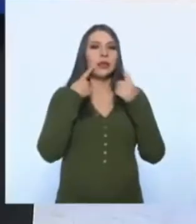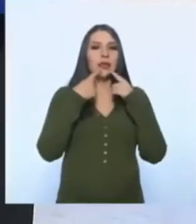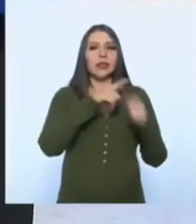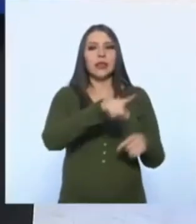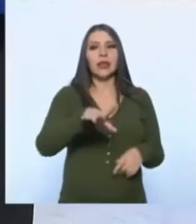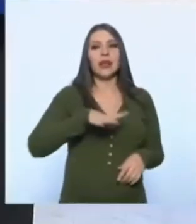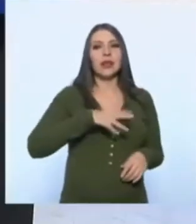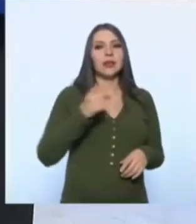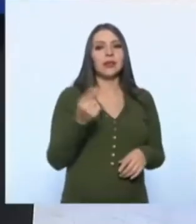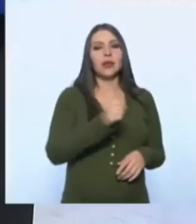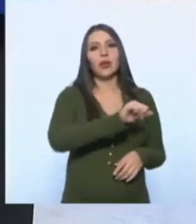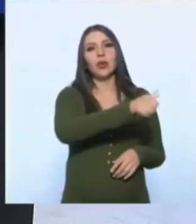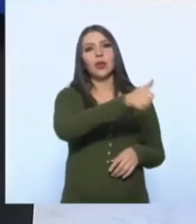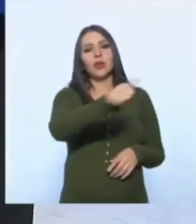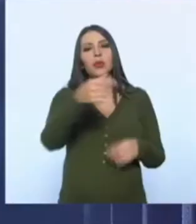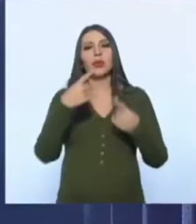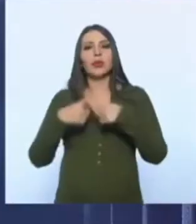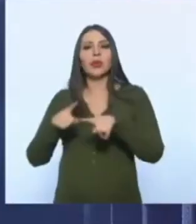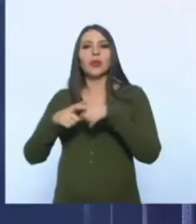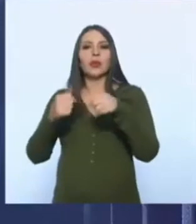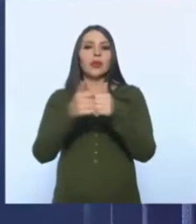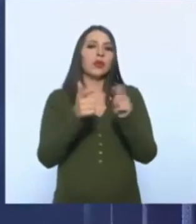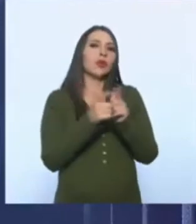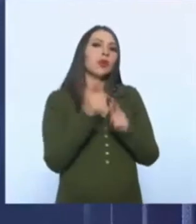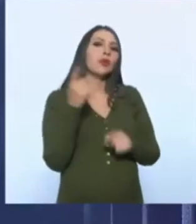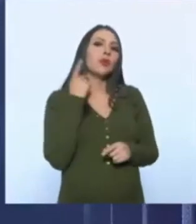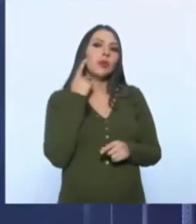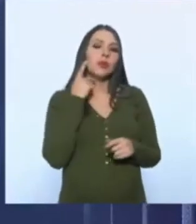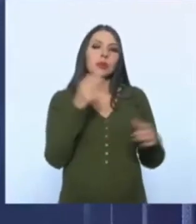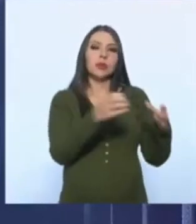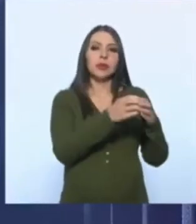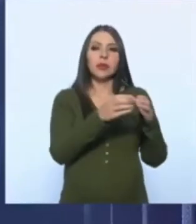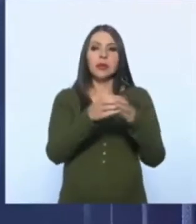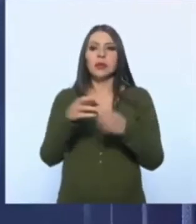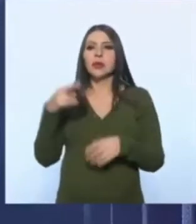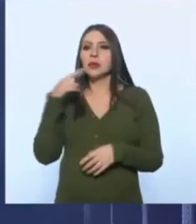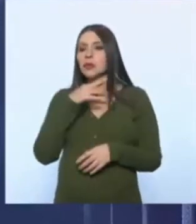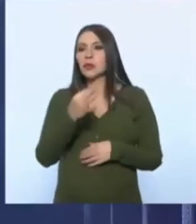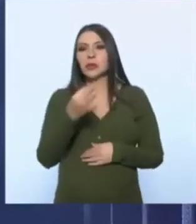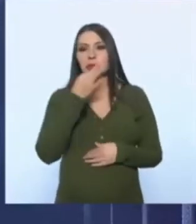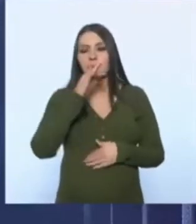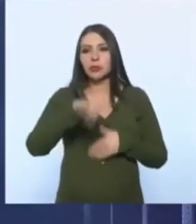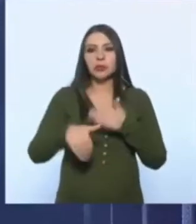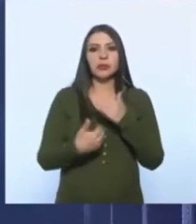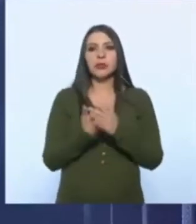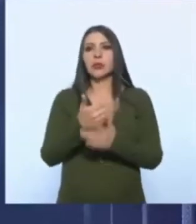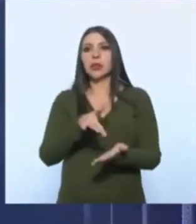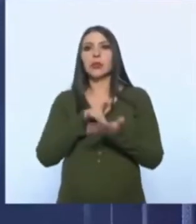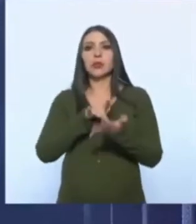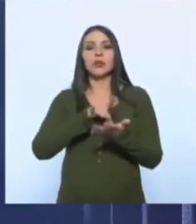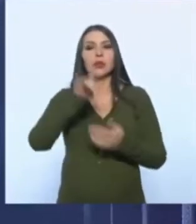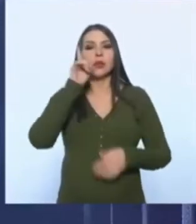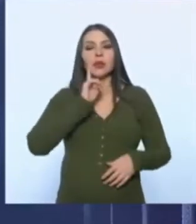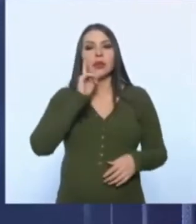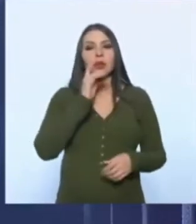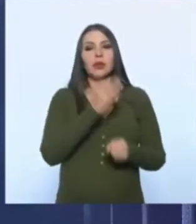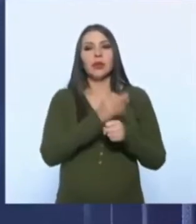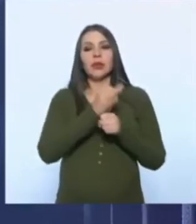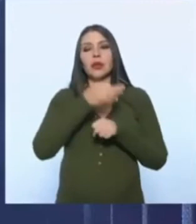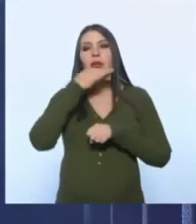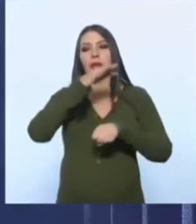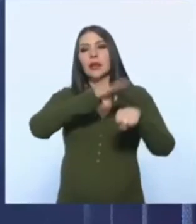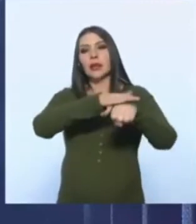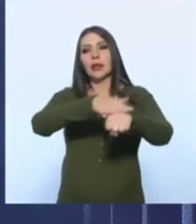inmediatamente políticos de otros partidos, de oposición, que de pronto de la noche a la mañana se volvieron feministas y están